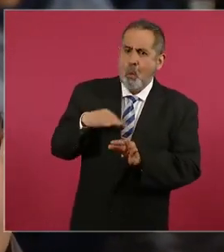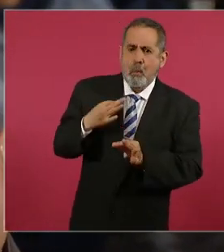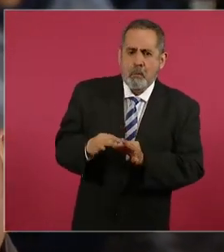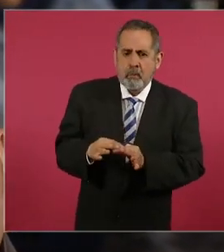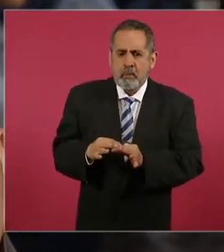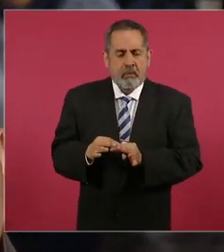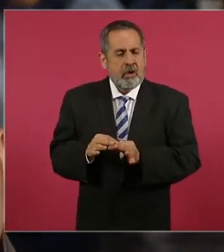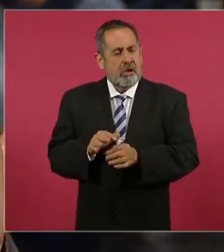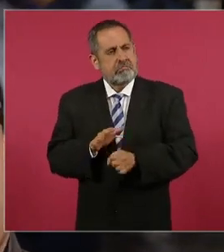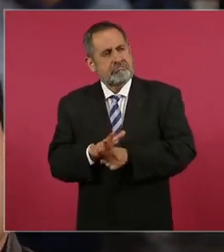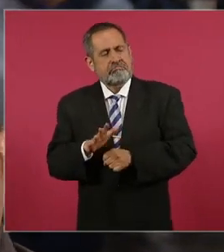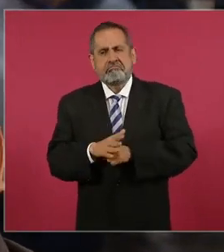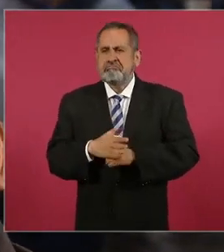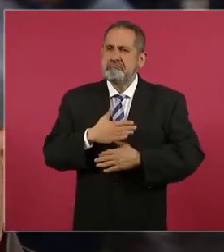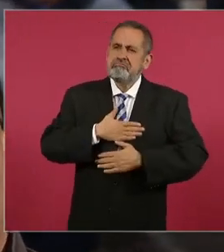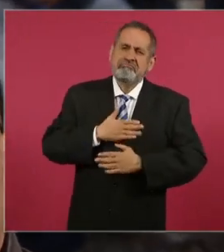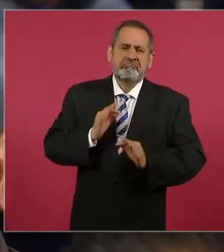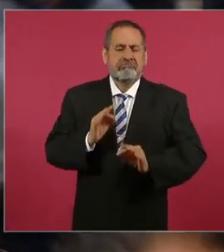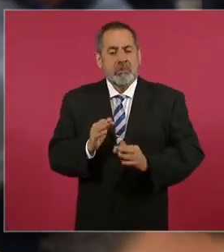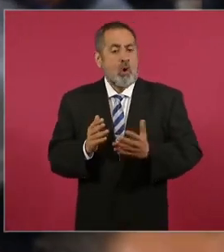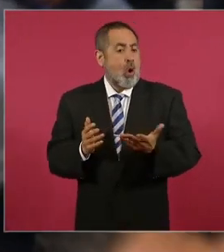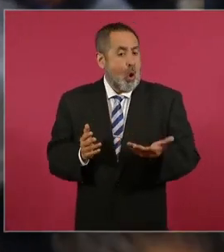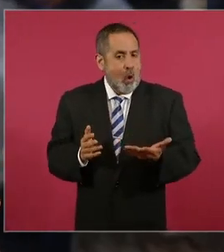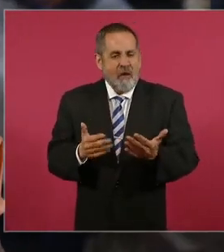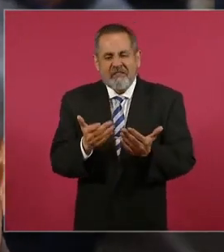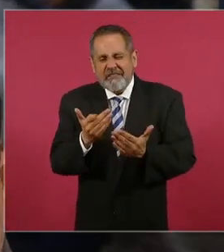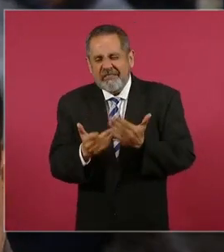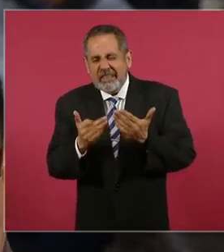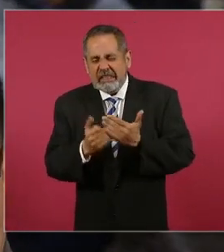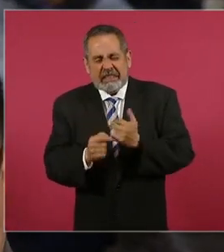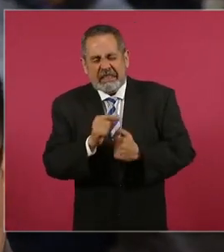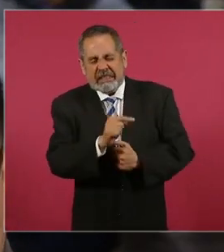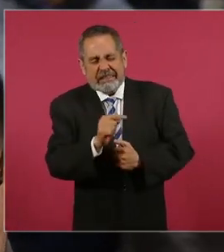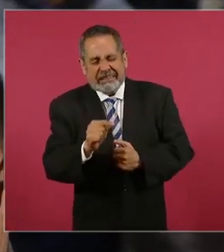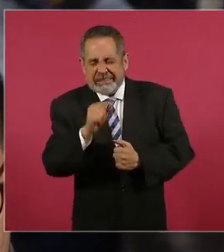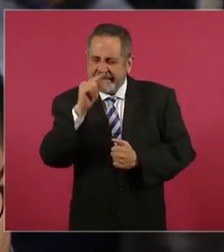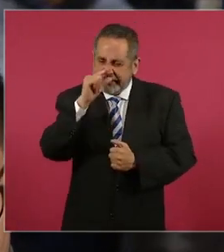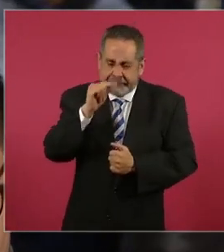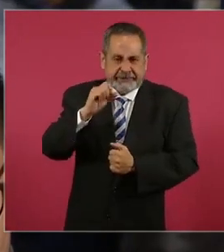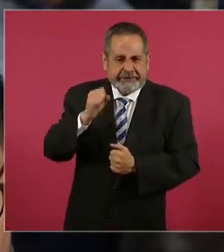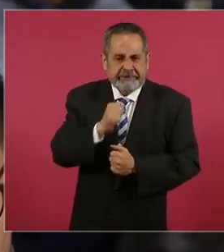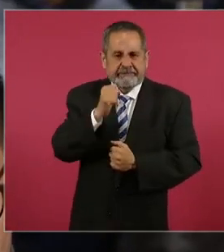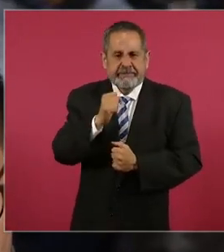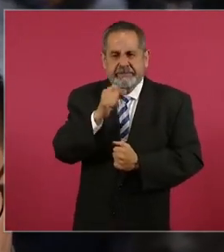se siente satisfecho y o queda todavía algo o va a quedar algo pendiente